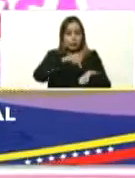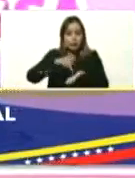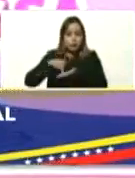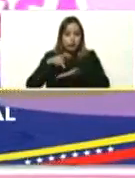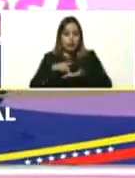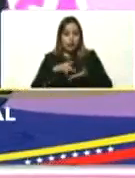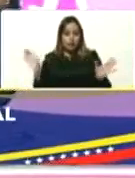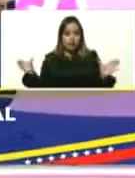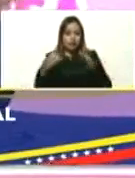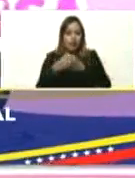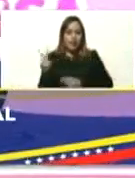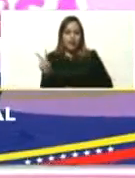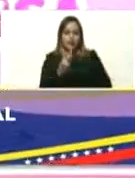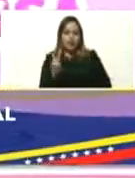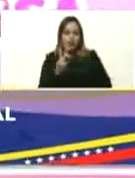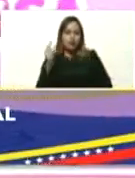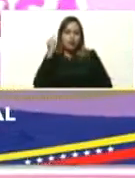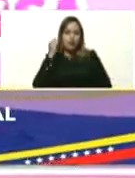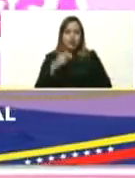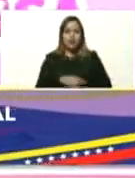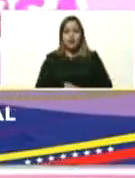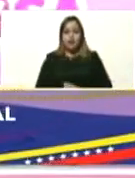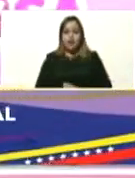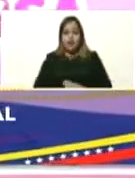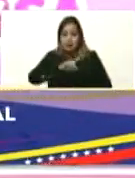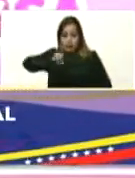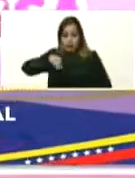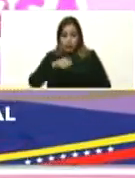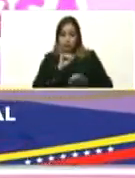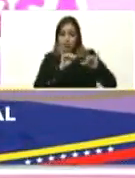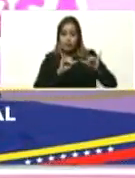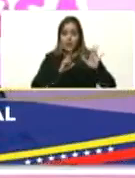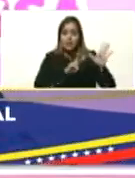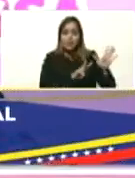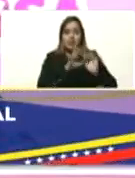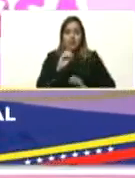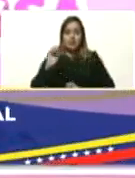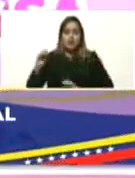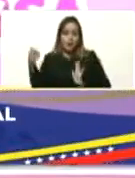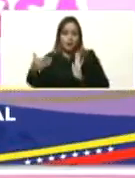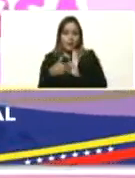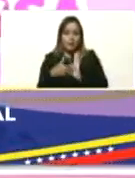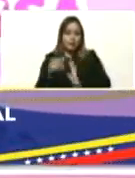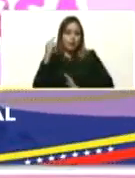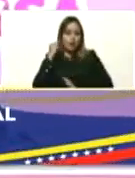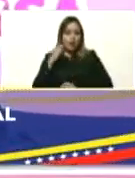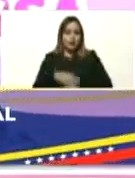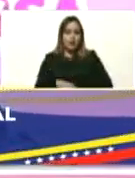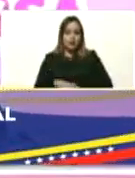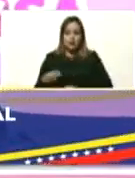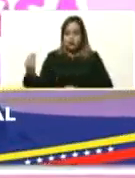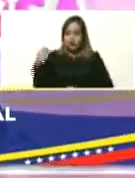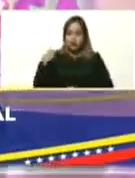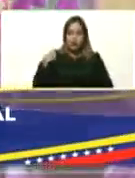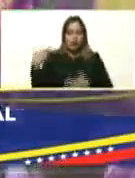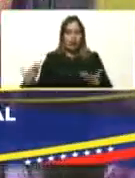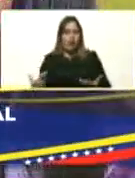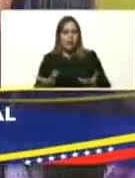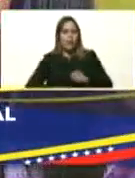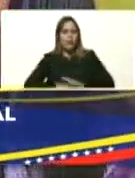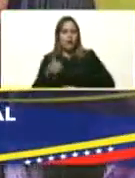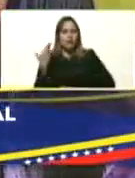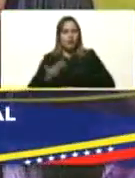el Congreso Venezolano. Y esas 700.000 mujeres nos han dicho cuáles son sus